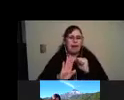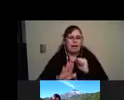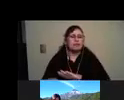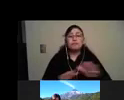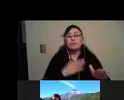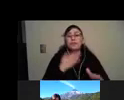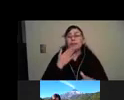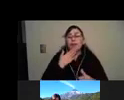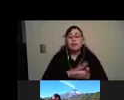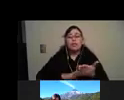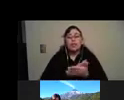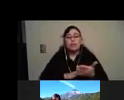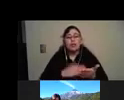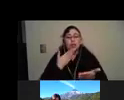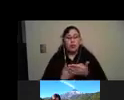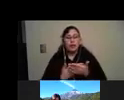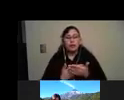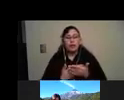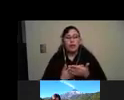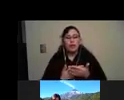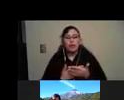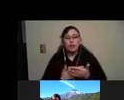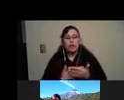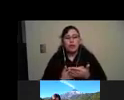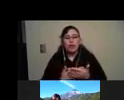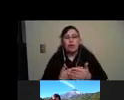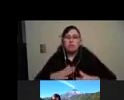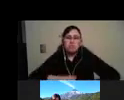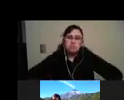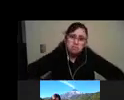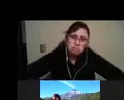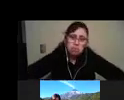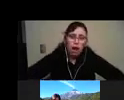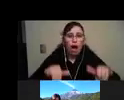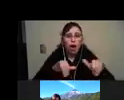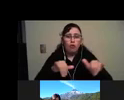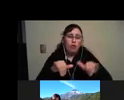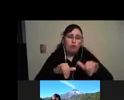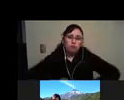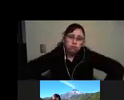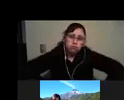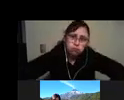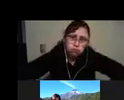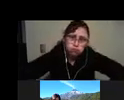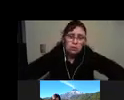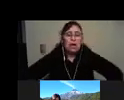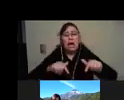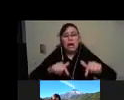mantener su peso sobre el antebrazo estando en prono, que es algo que uno espera como parte del hito del desarrollo psicomotor,